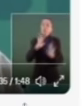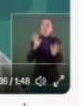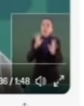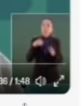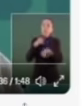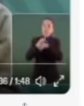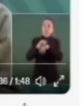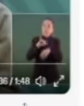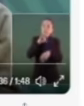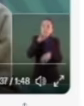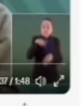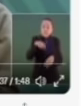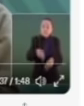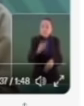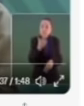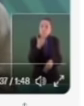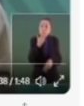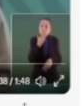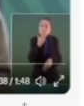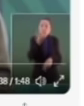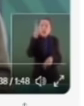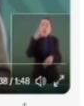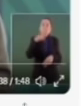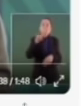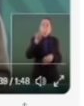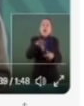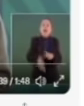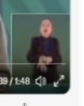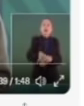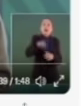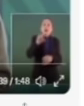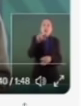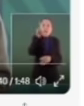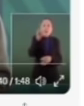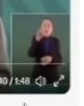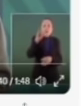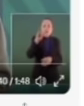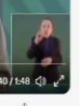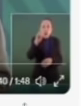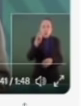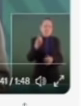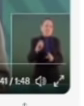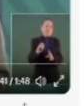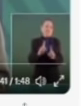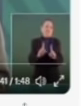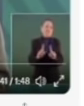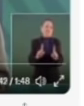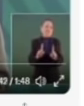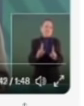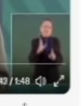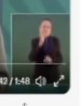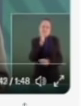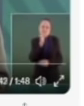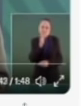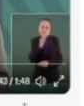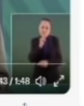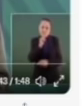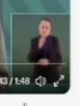usar este extraer litio tampoco